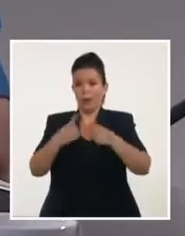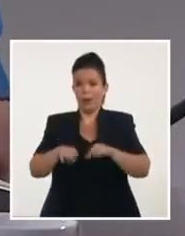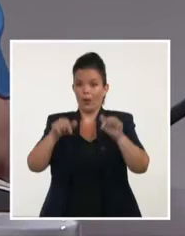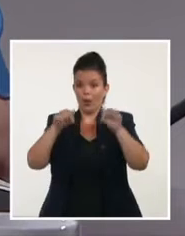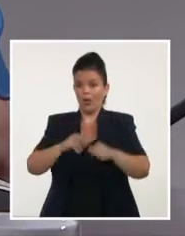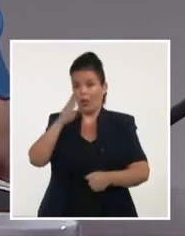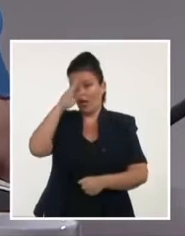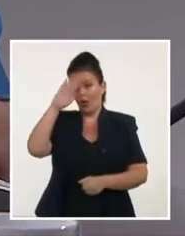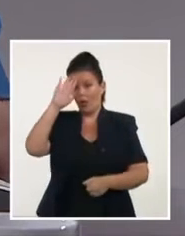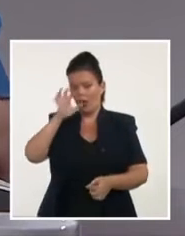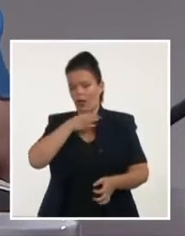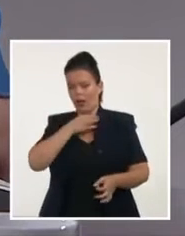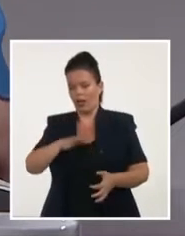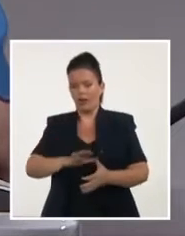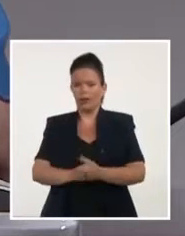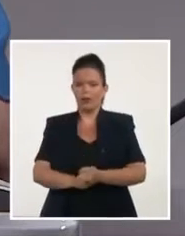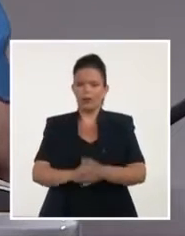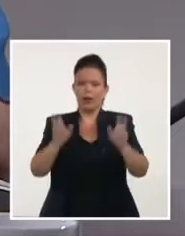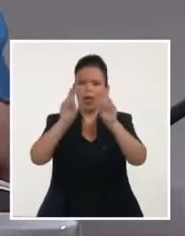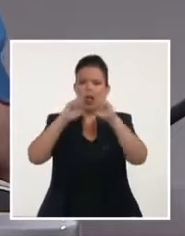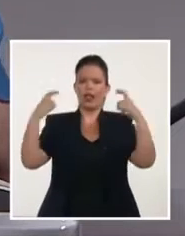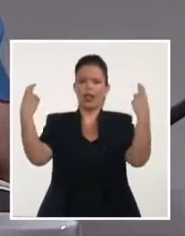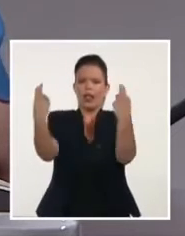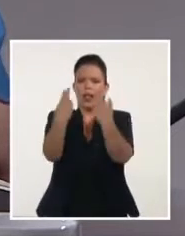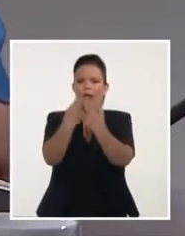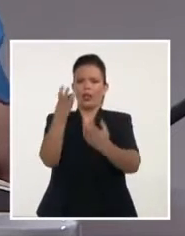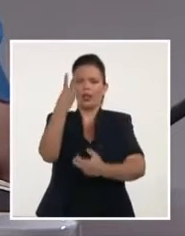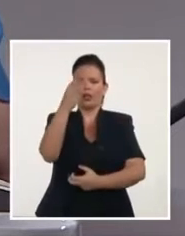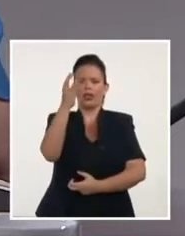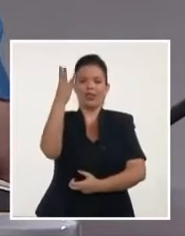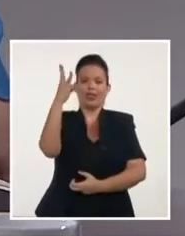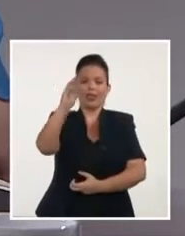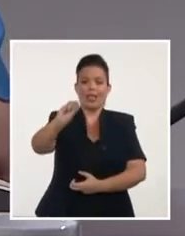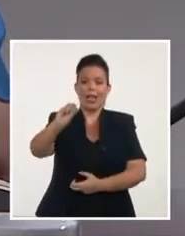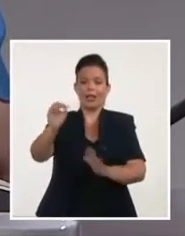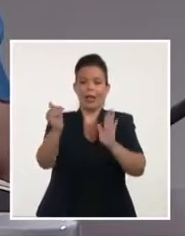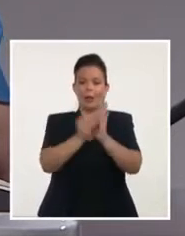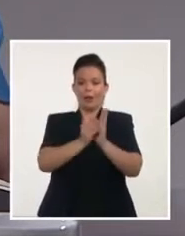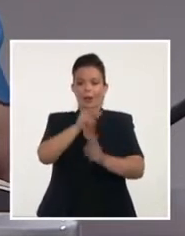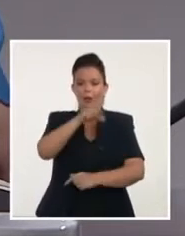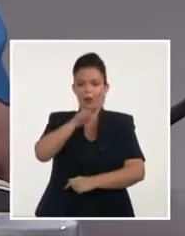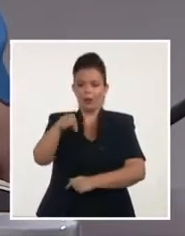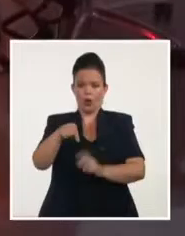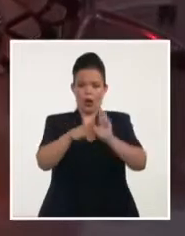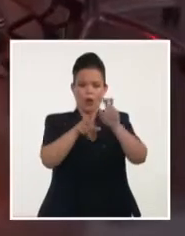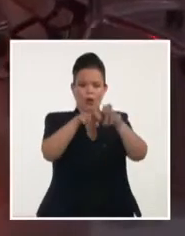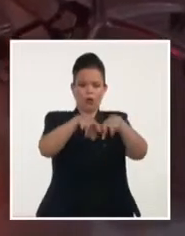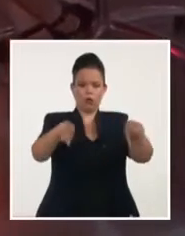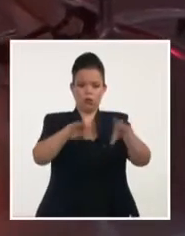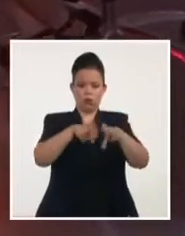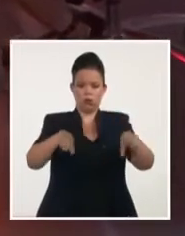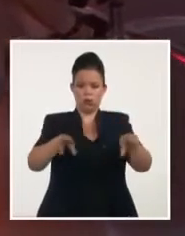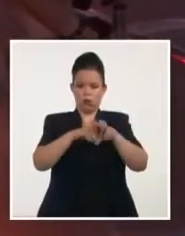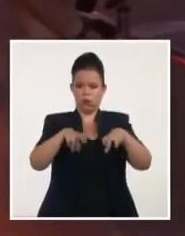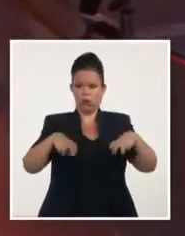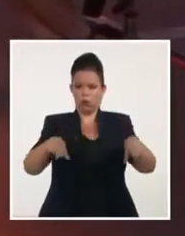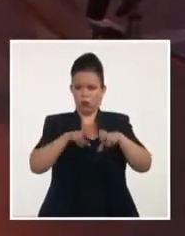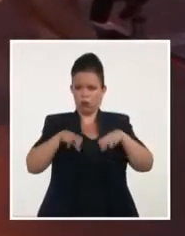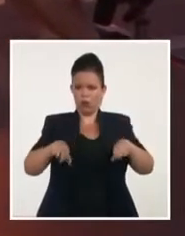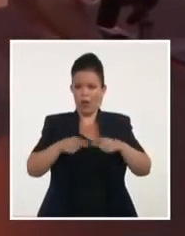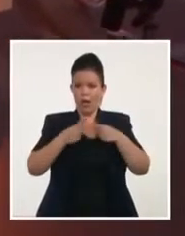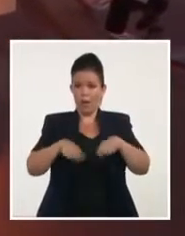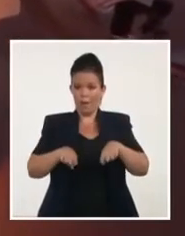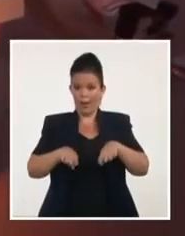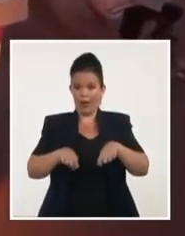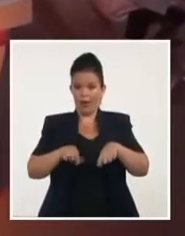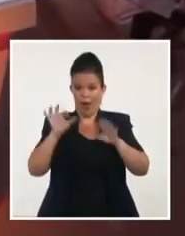un estadio con 30.000 personas y tienes 4 personas en lugares estratégicos que son los que empiezan la ola. O sea, genera